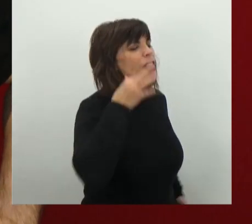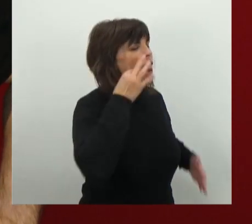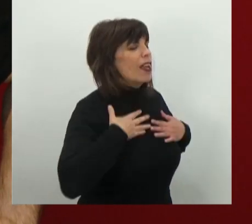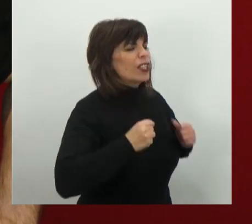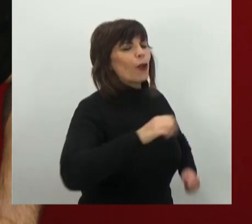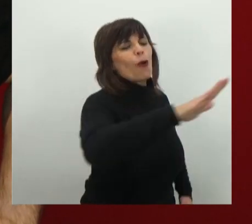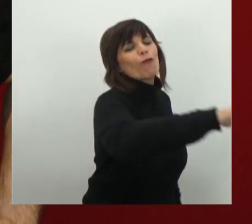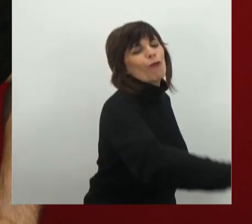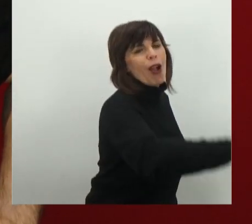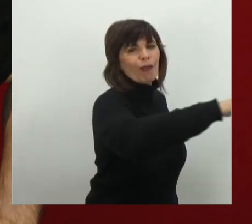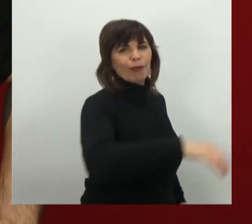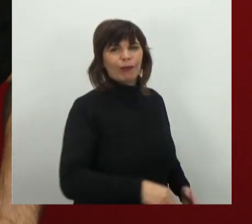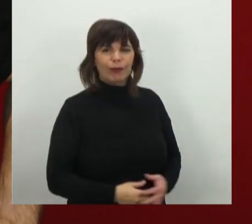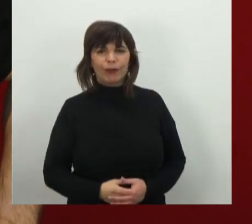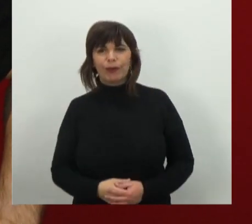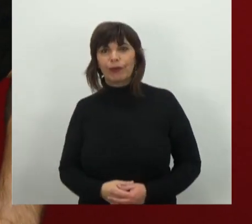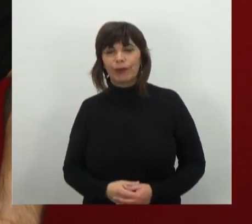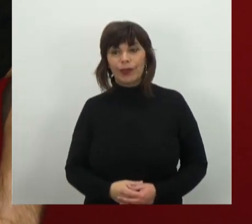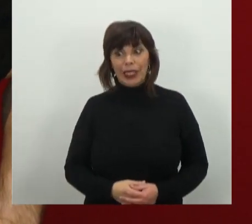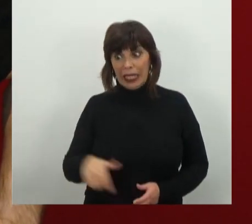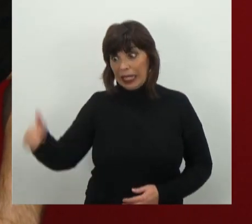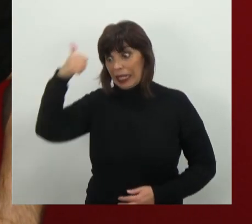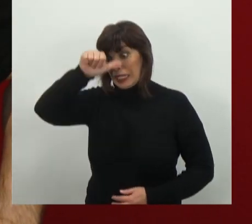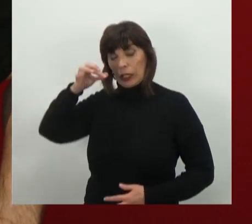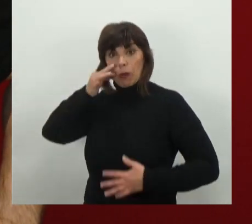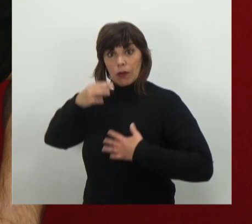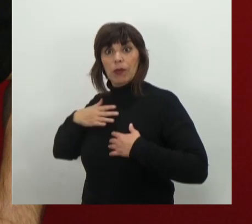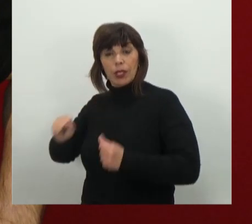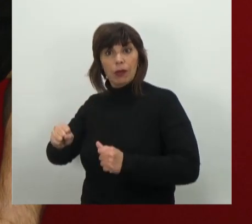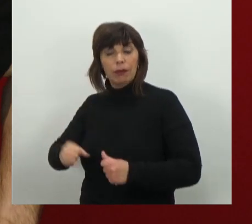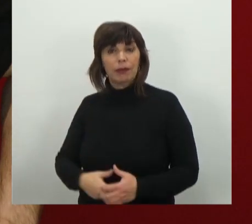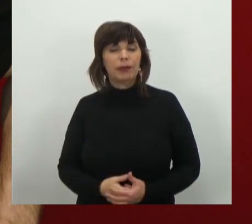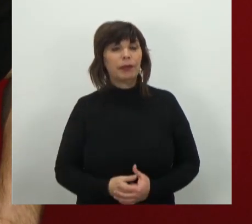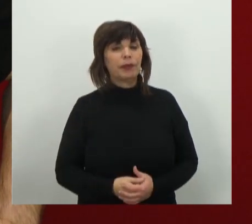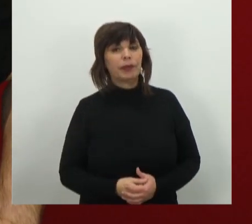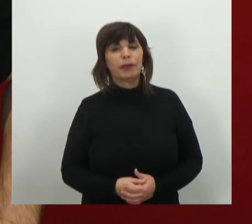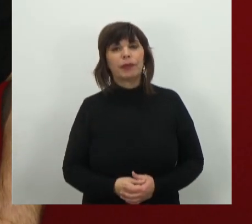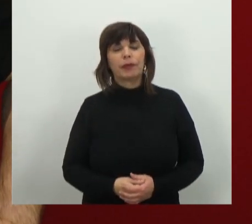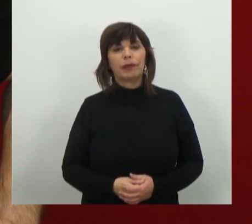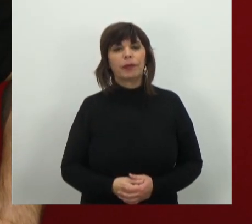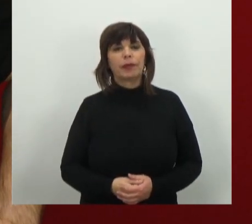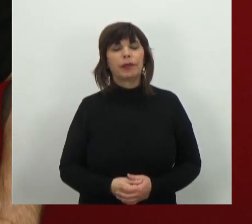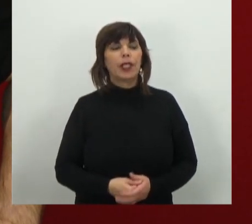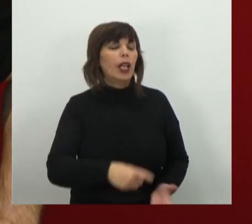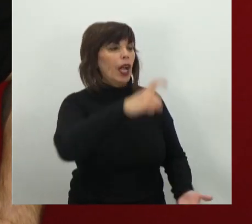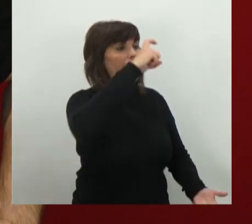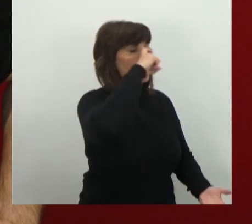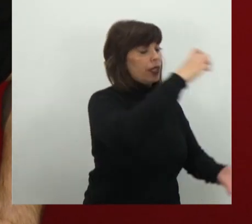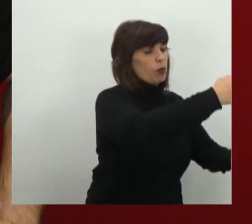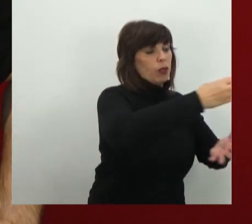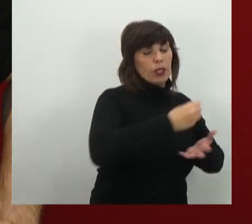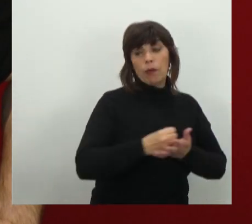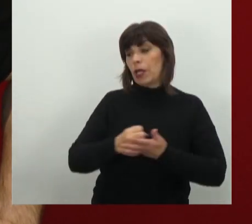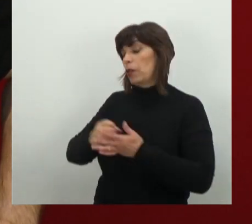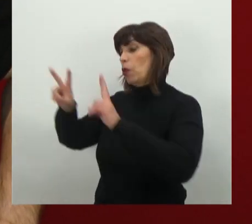oyente, mire, para que tengas una idea, ¿cuál es la diferencia entre el Antiguo Testamento y el Nuevo